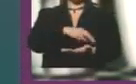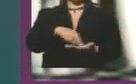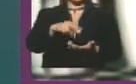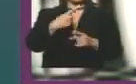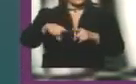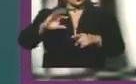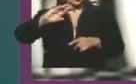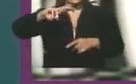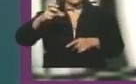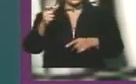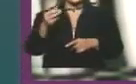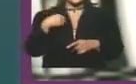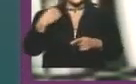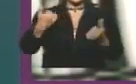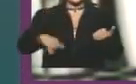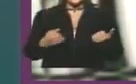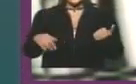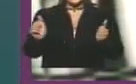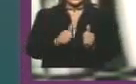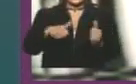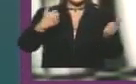Merengue rucaneado.